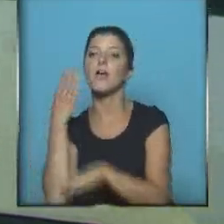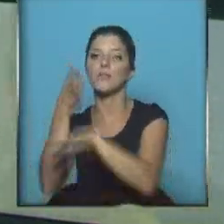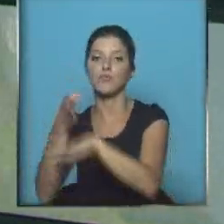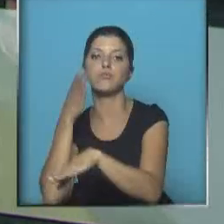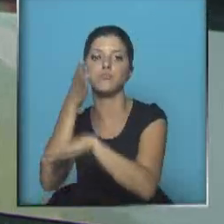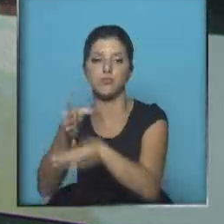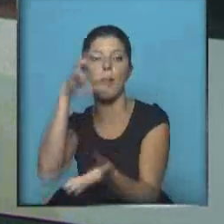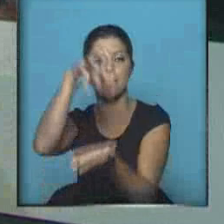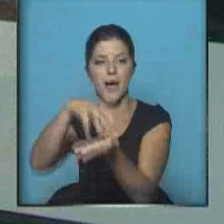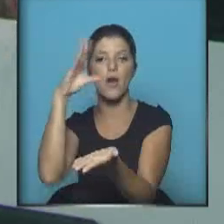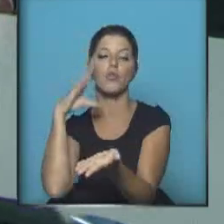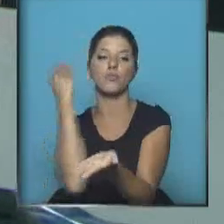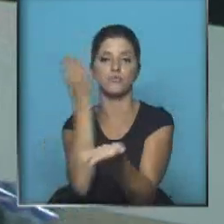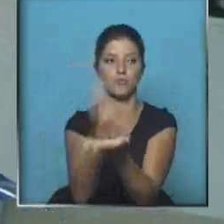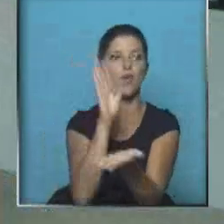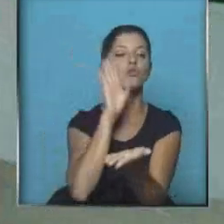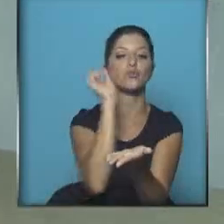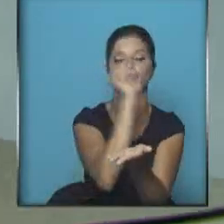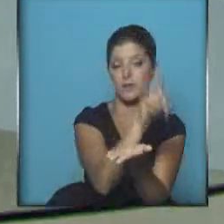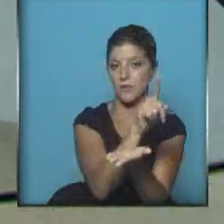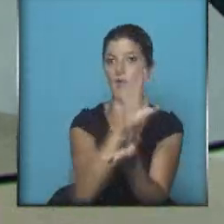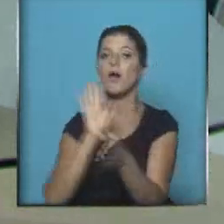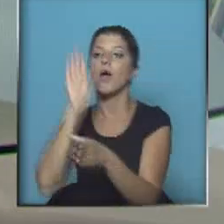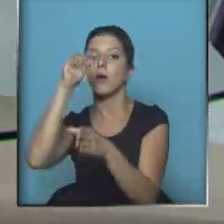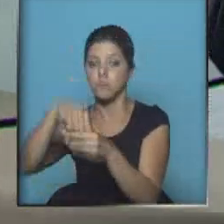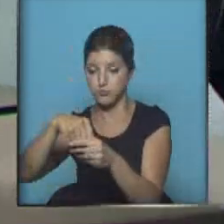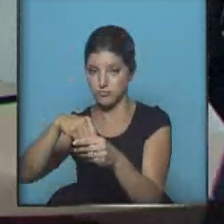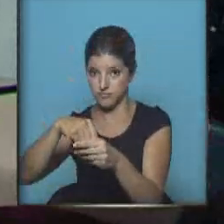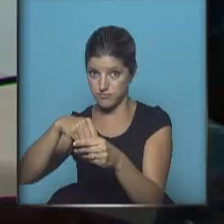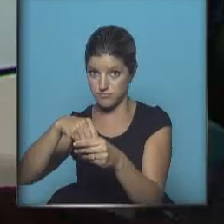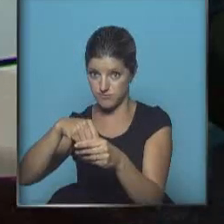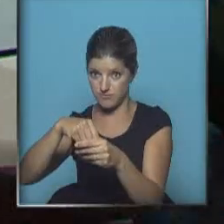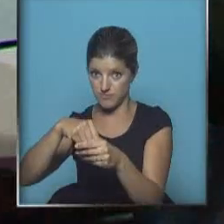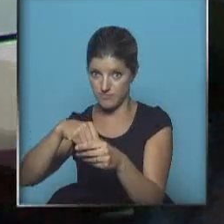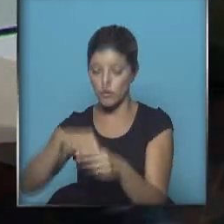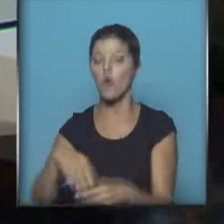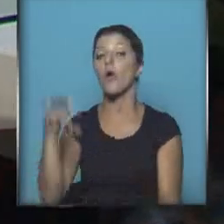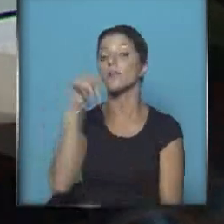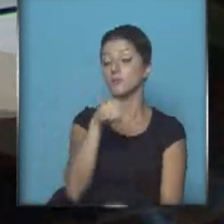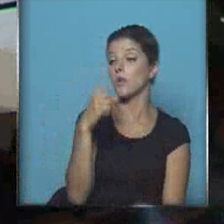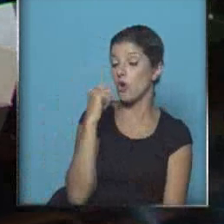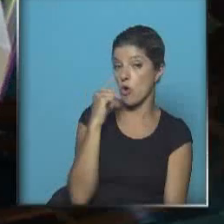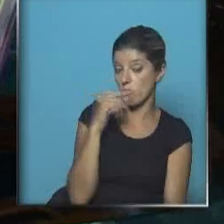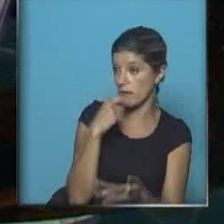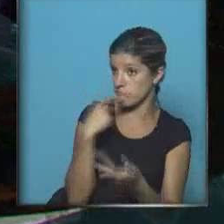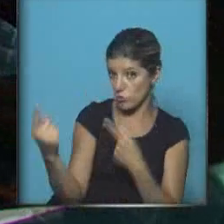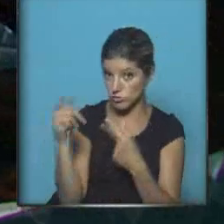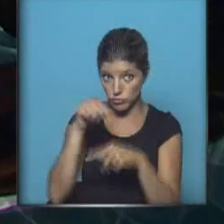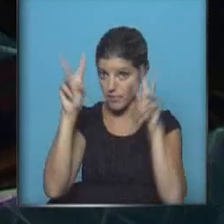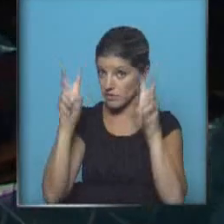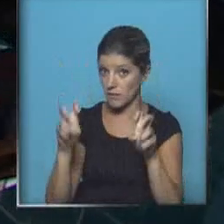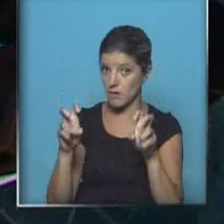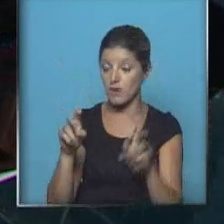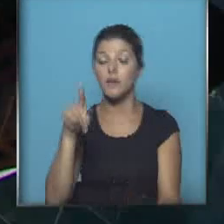Embajada de Estados Unidos, que sometía a consideración de la Embajada cada uno de sus dictámenes, O'Donnell le pregunta sobre el tema